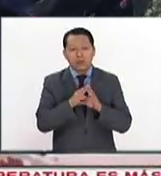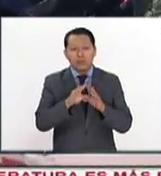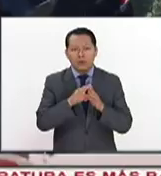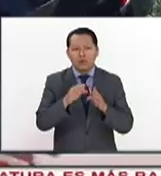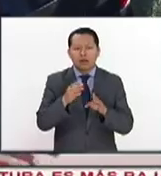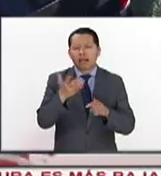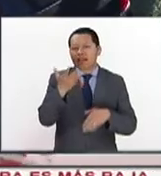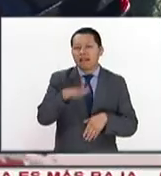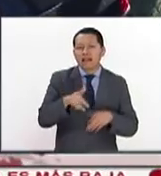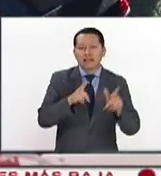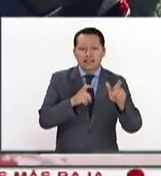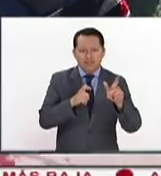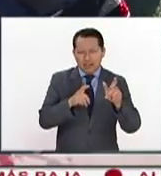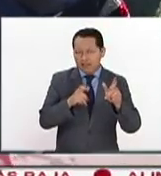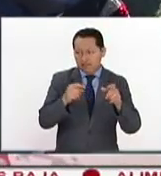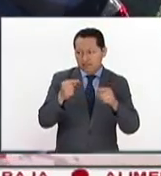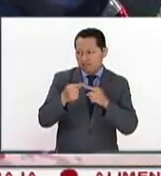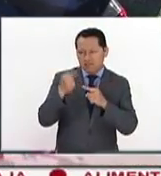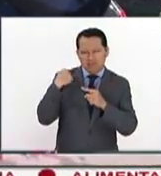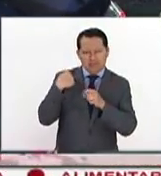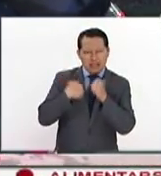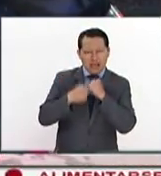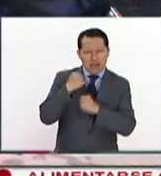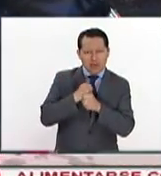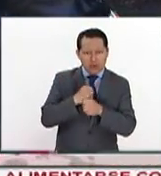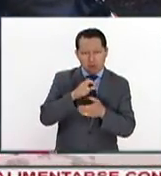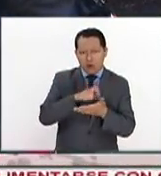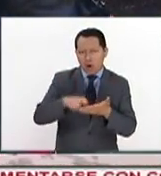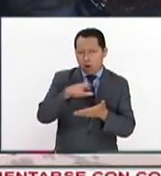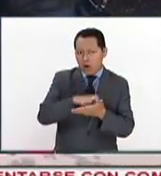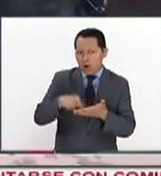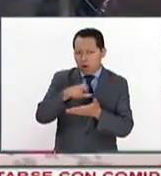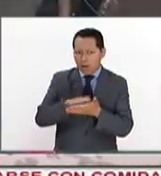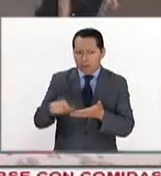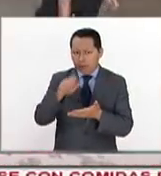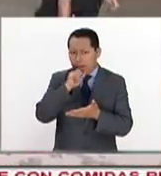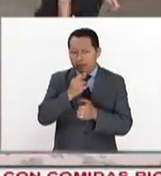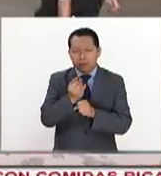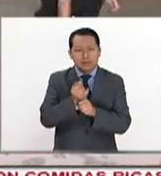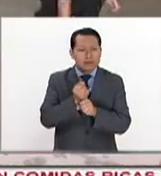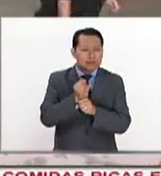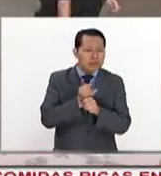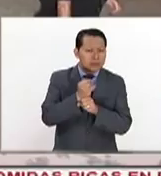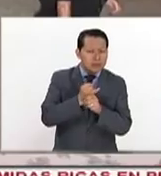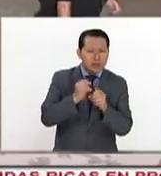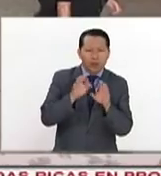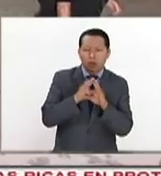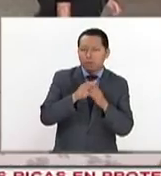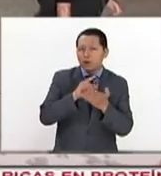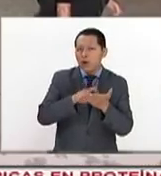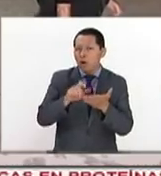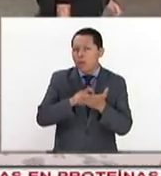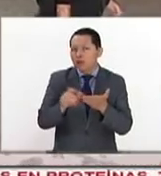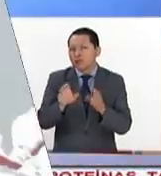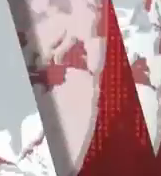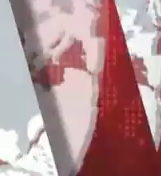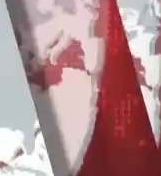menos 10 rifles durante el último año, y ahí los investigadores pues ya rastrean todas las compras.